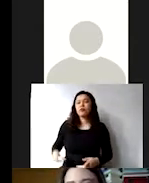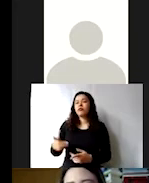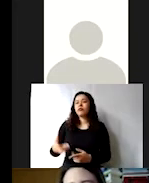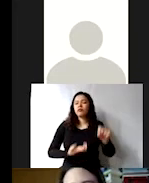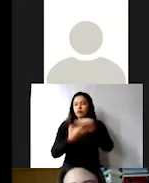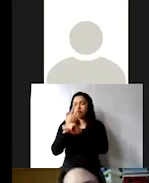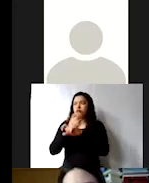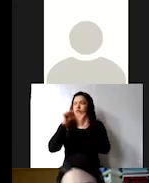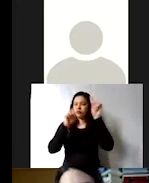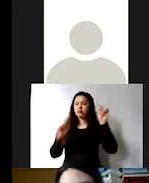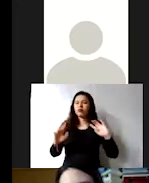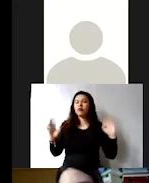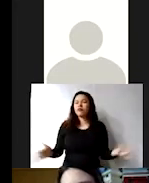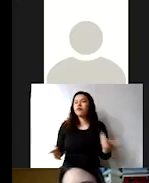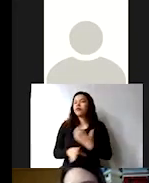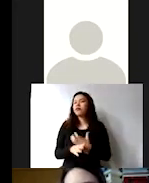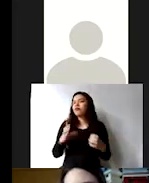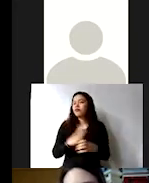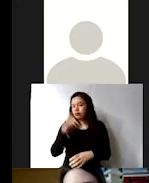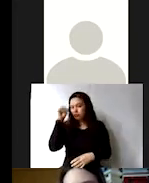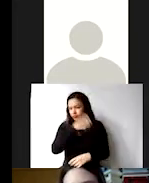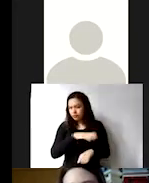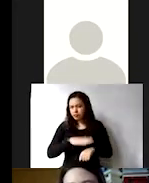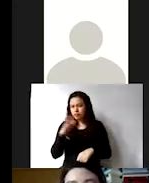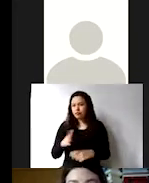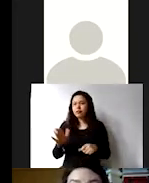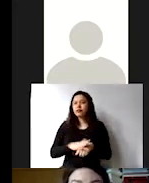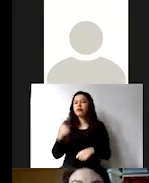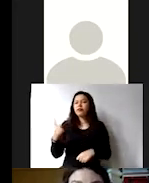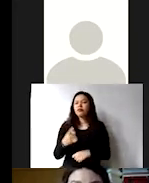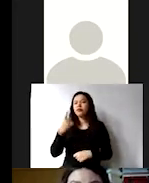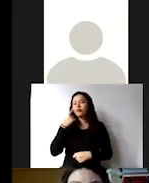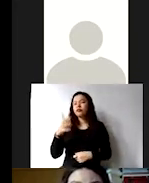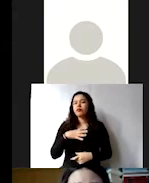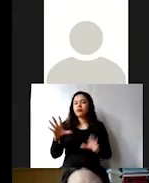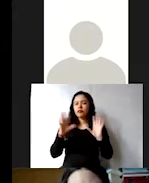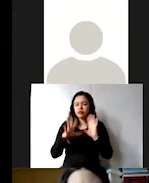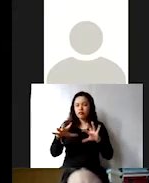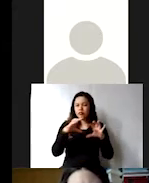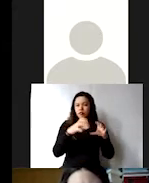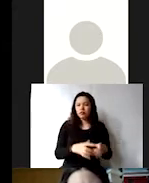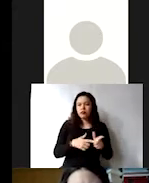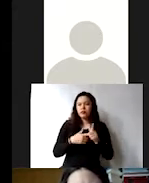un poquito más complicada porque existen los órganos de seguimiento e instrumentación,